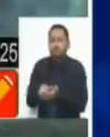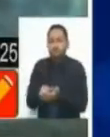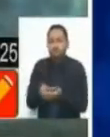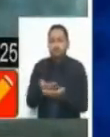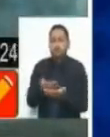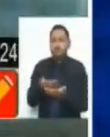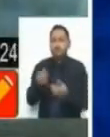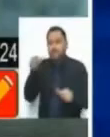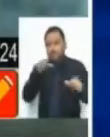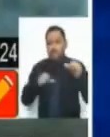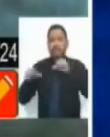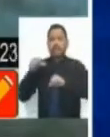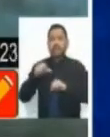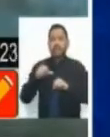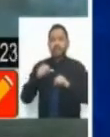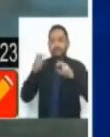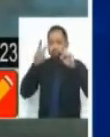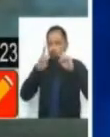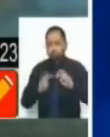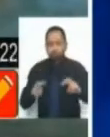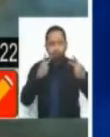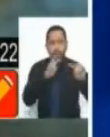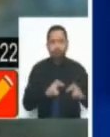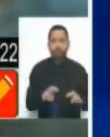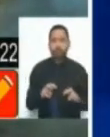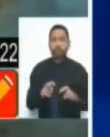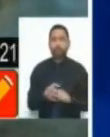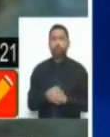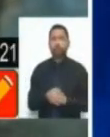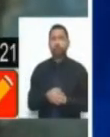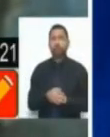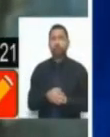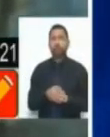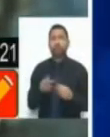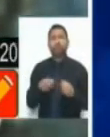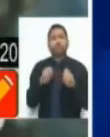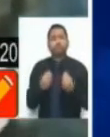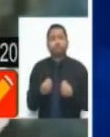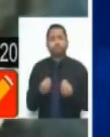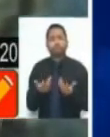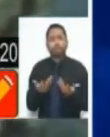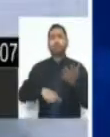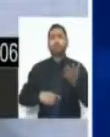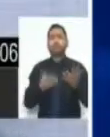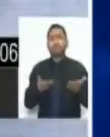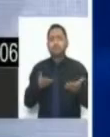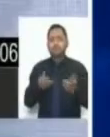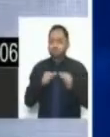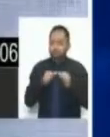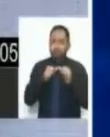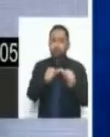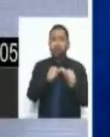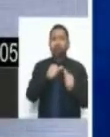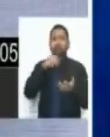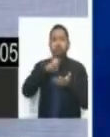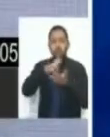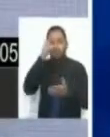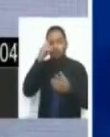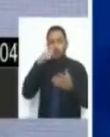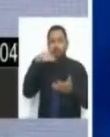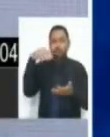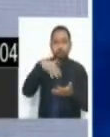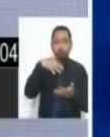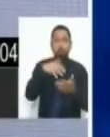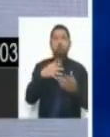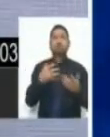cuando encuentra el entendimiento con Cerrón, simplemente no puede con él y renuncia. No es que ha dicho que lo han votado, nada, sino